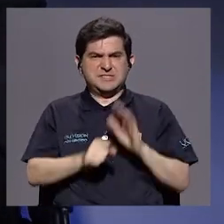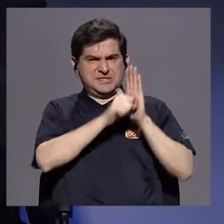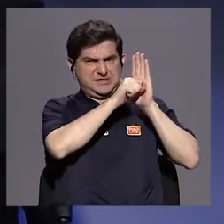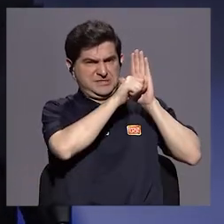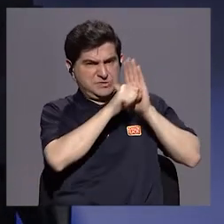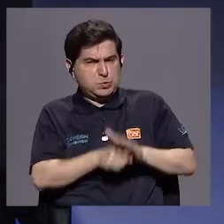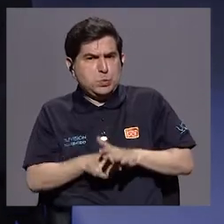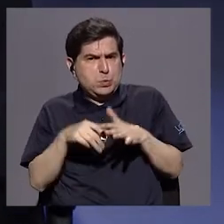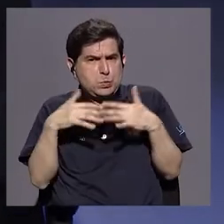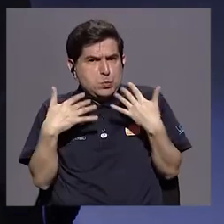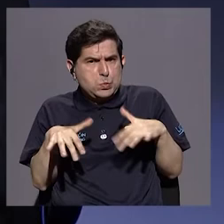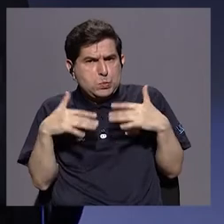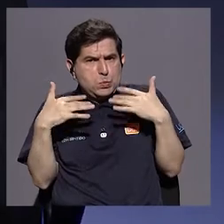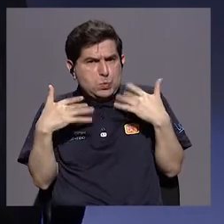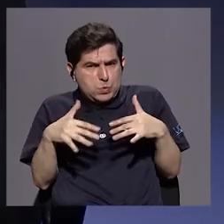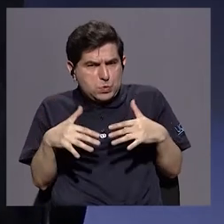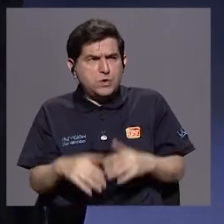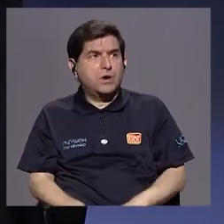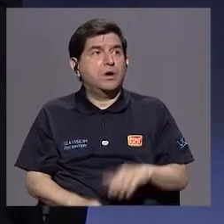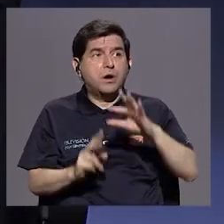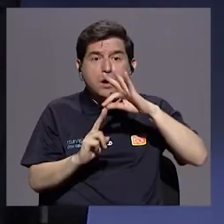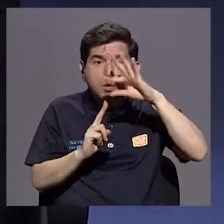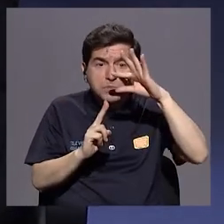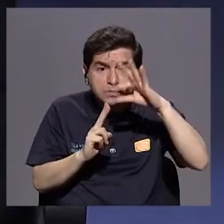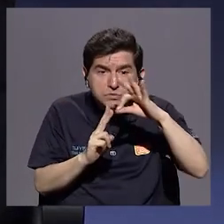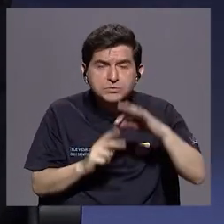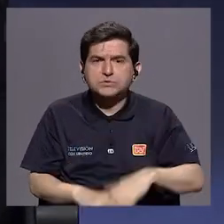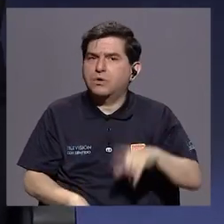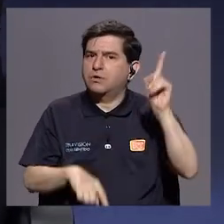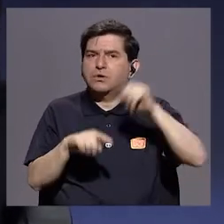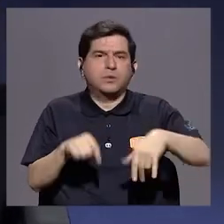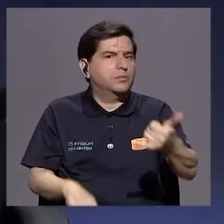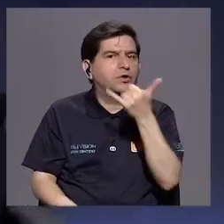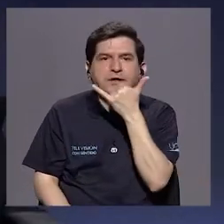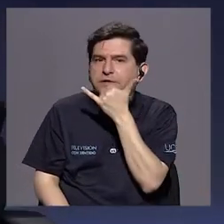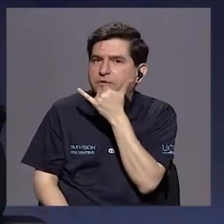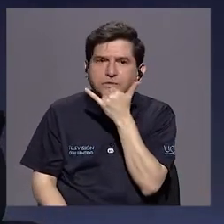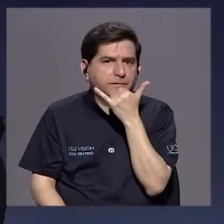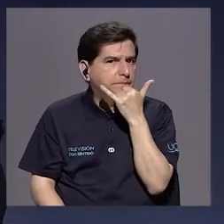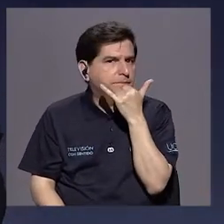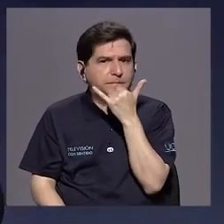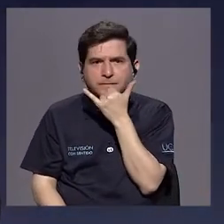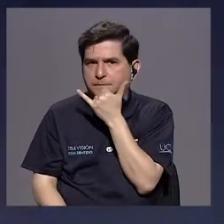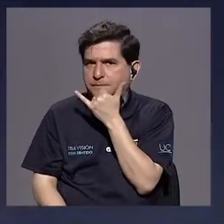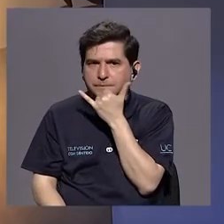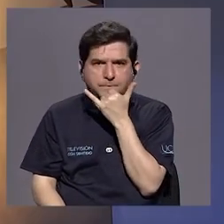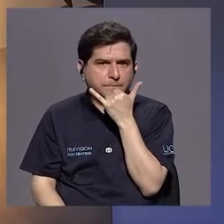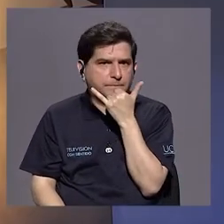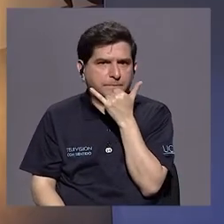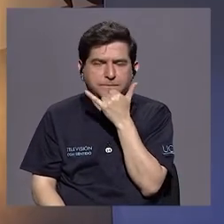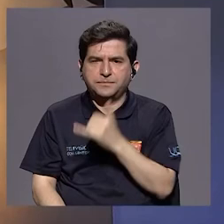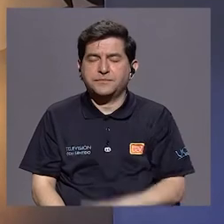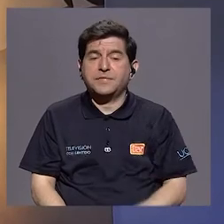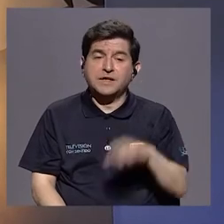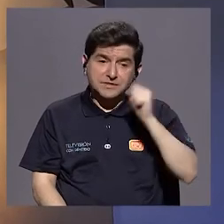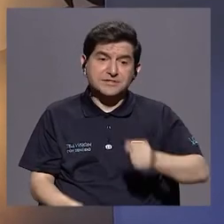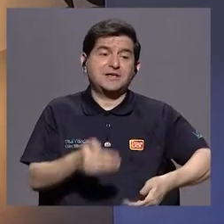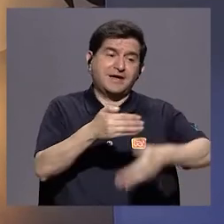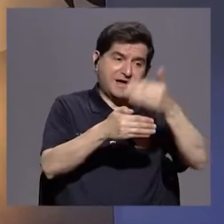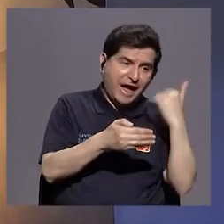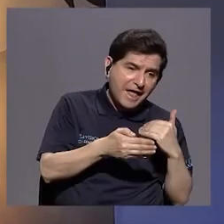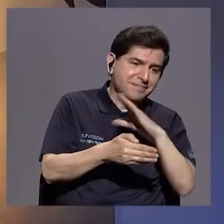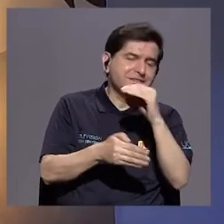presión inmensa para ellos porque es una oportunidad de que no se puede fallar diría yo claro es un antes y un después